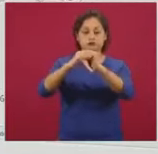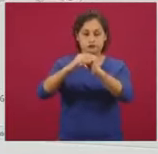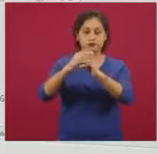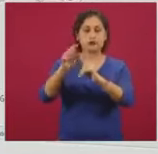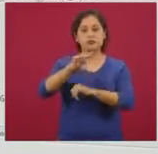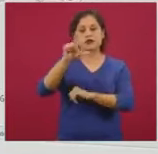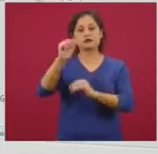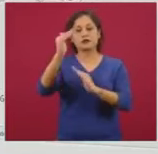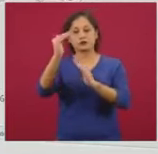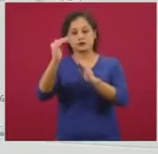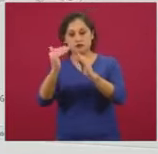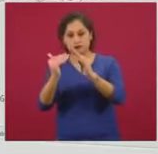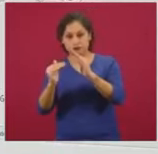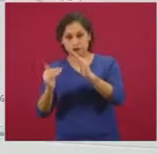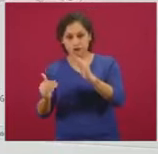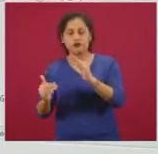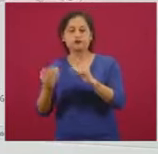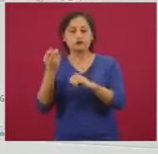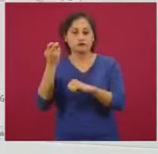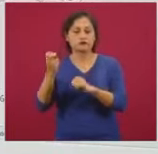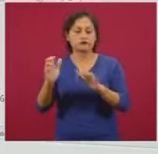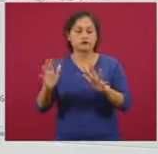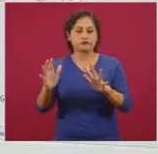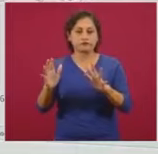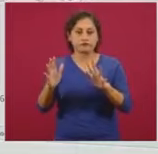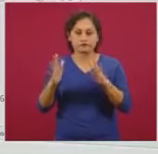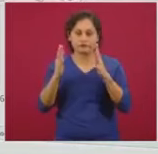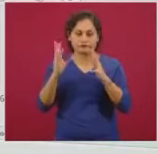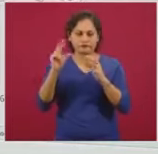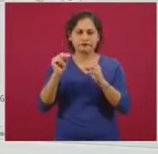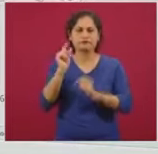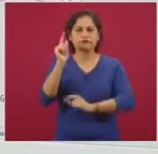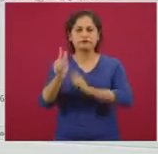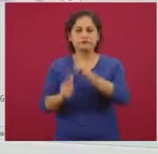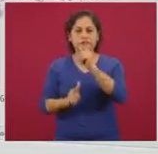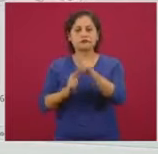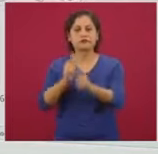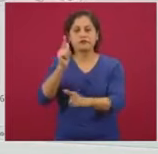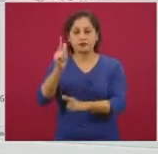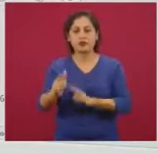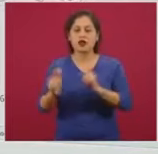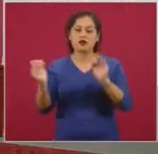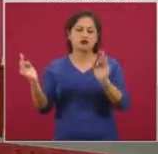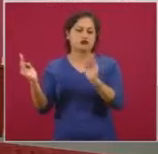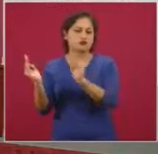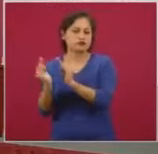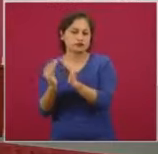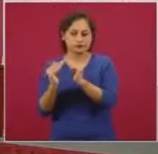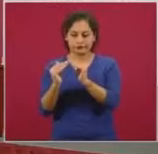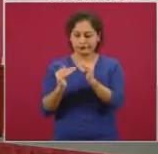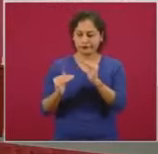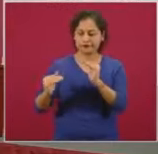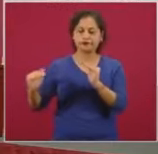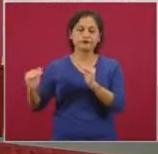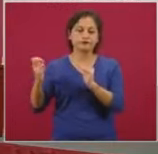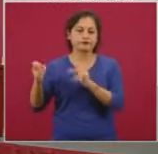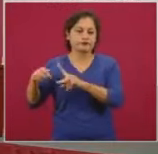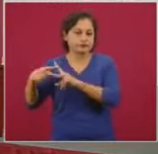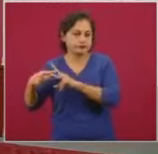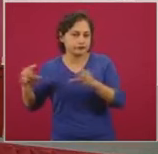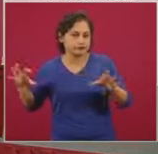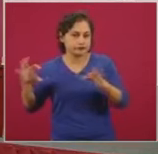y después ya con una velocidad mucho más lenta de descenso, pero acercándose ya al número de defunciones esperadas.